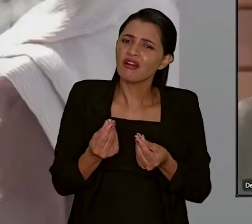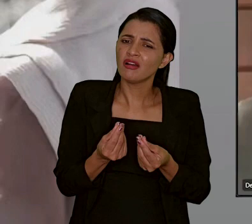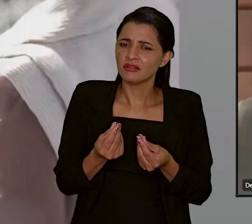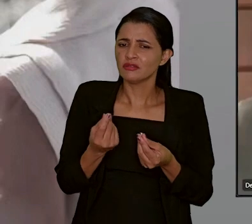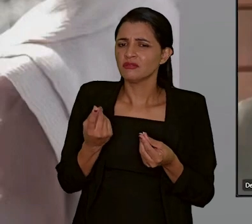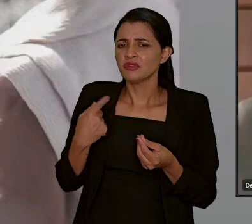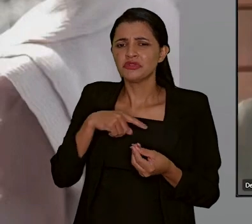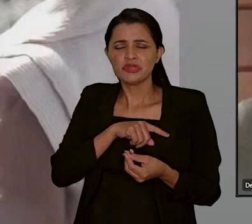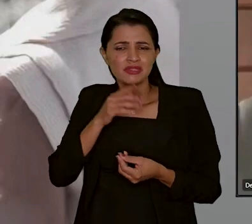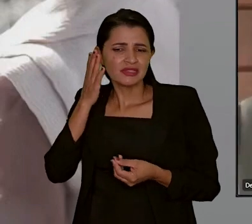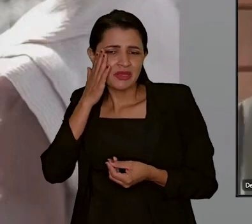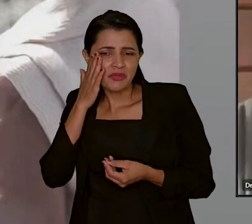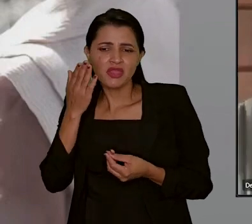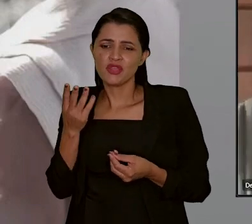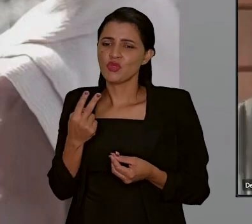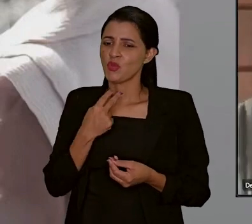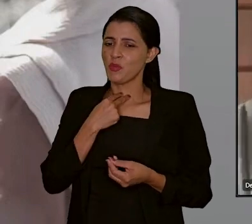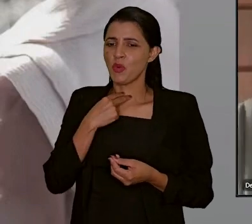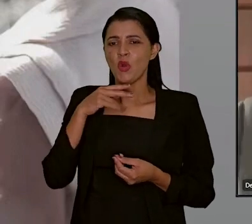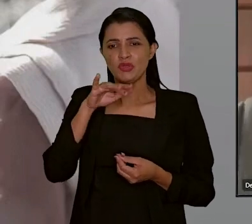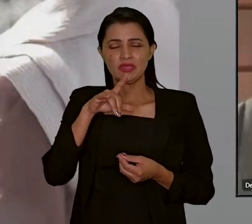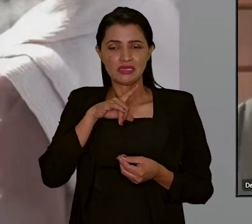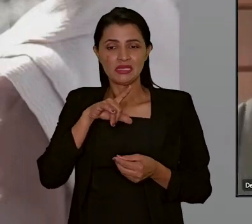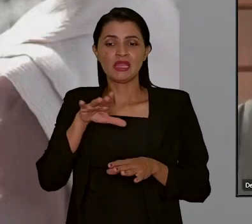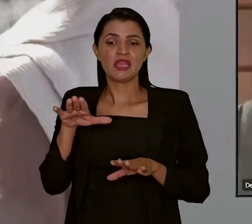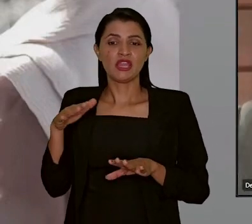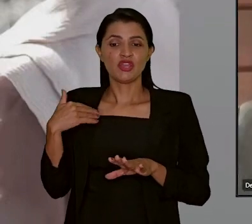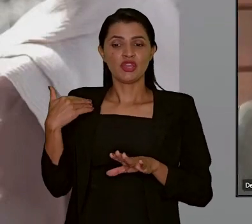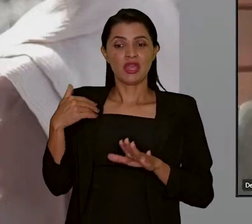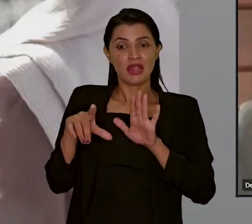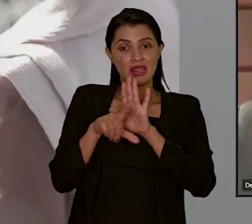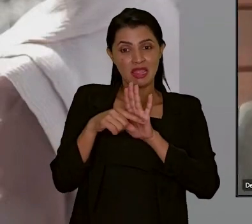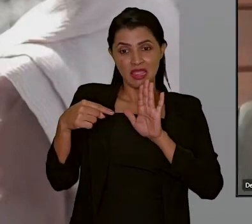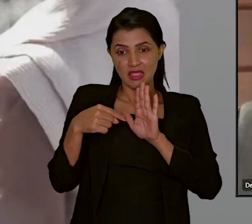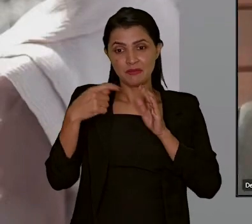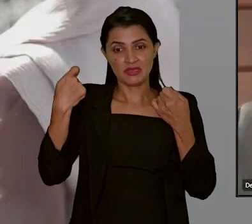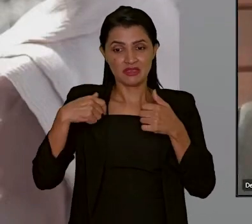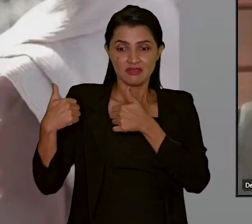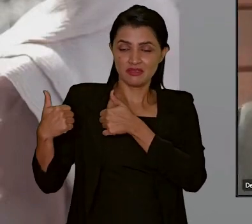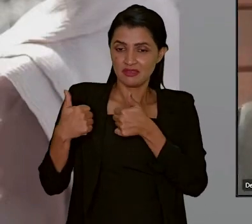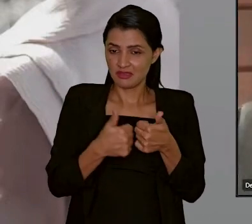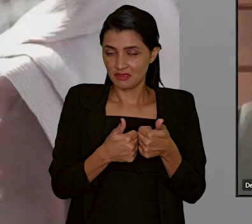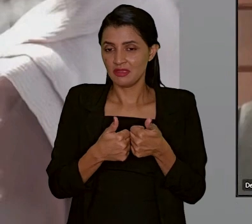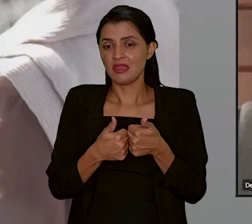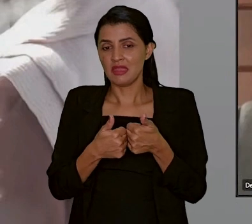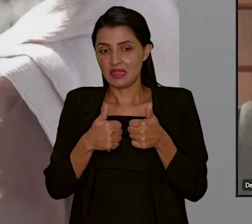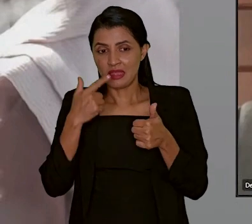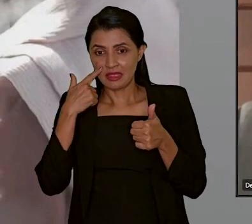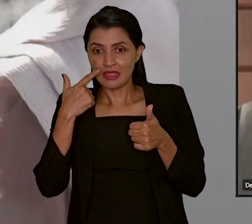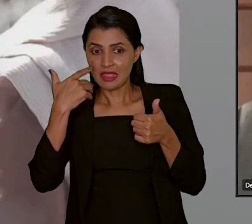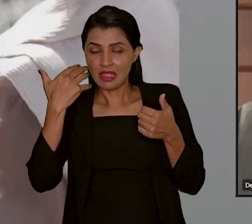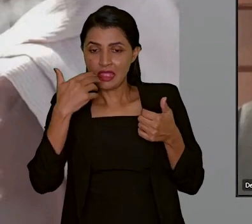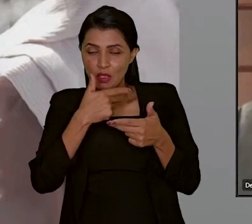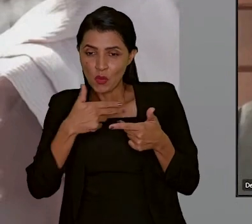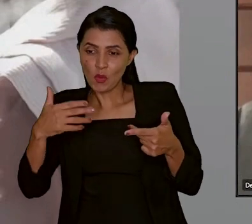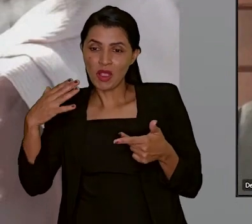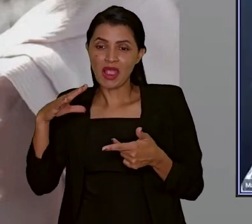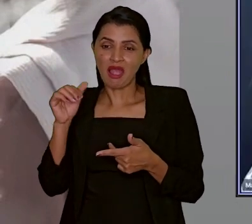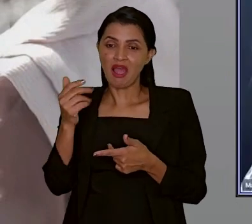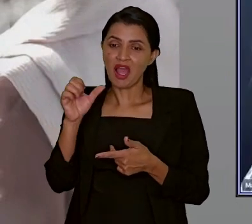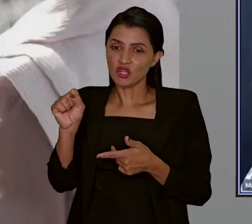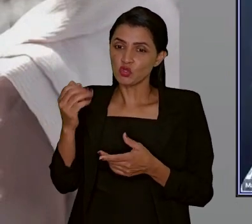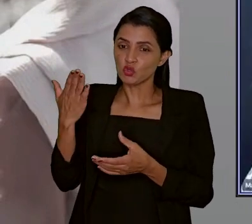que nos duele si alguien nos llamara y nos dijera algo concreto sobre un caso que estamos